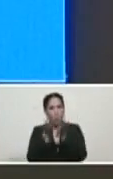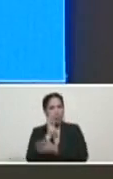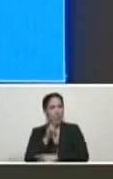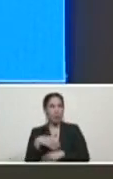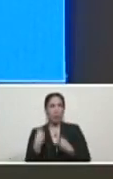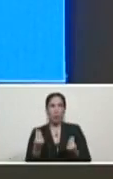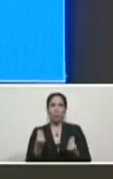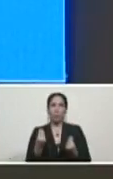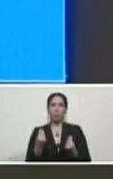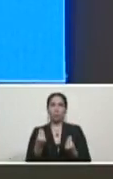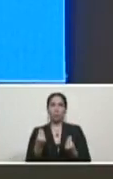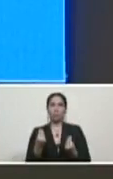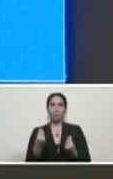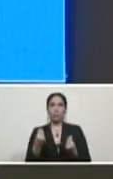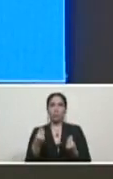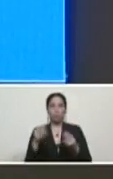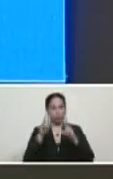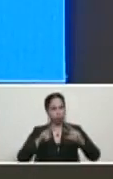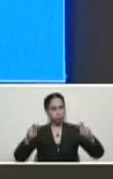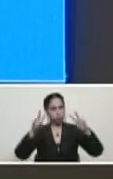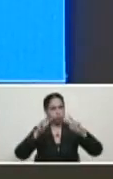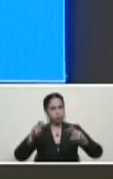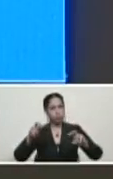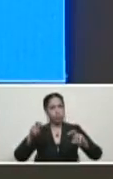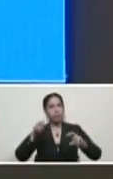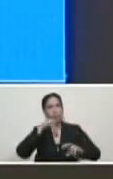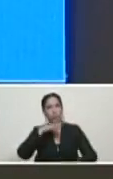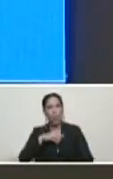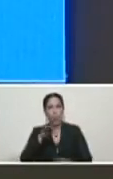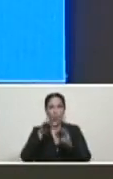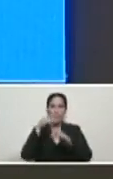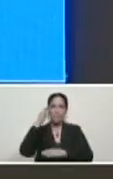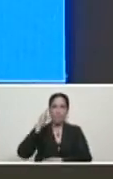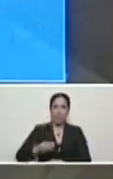Ustedes son estudiosos de la historia militar del mundo, ¿verdad, general en jefe?